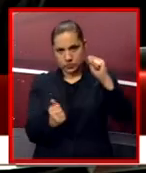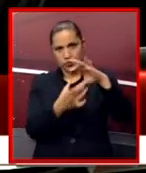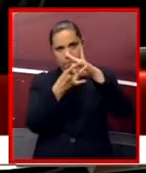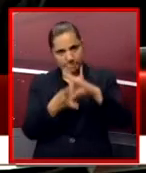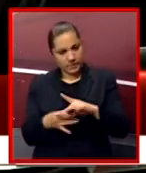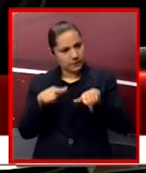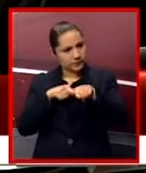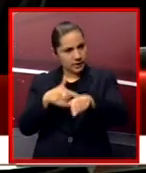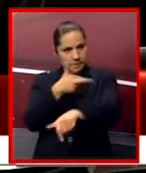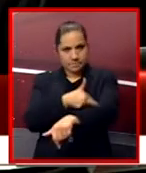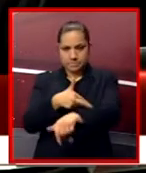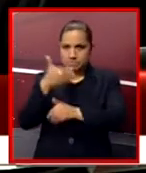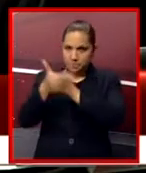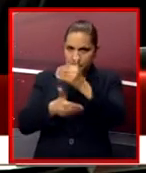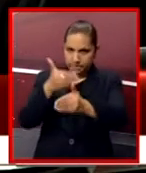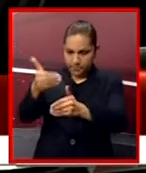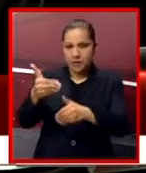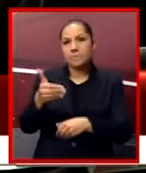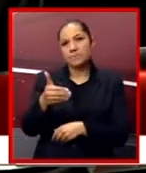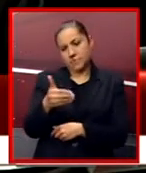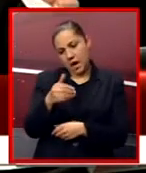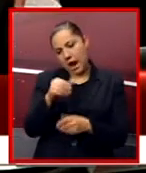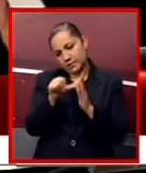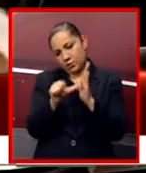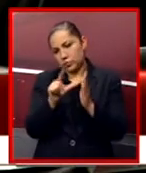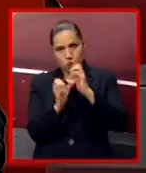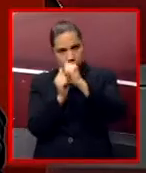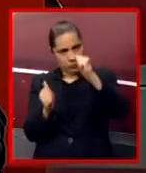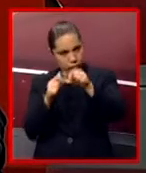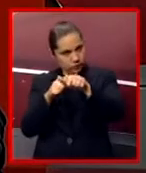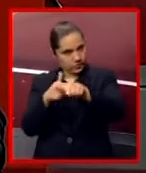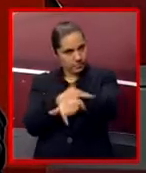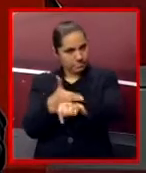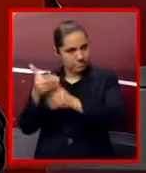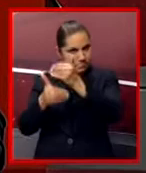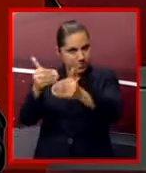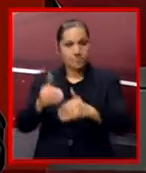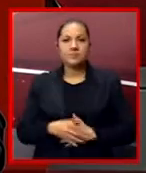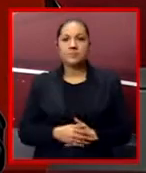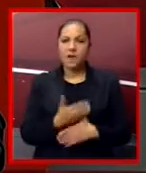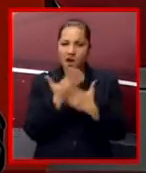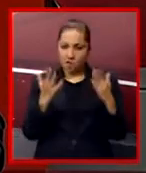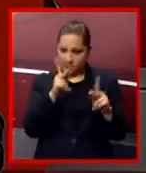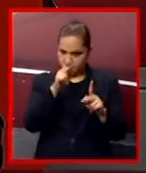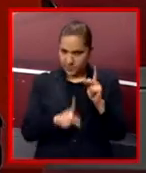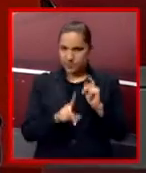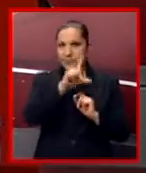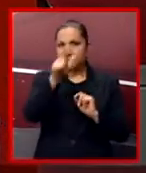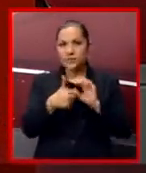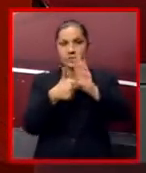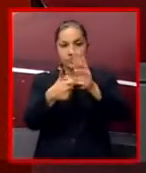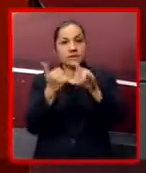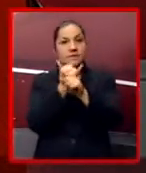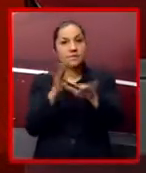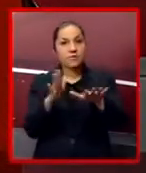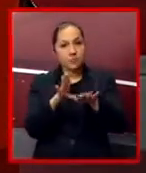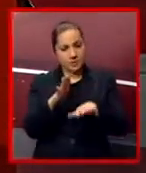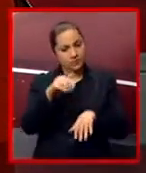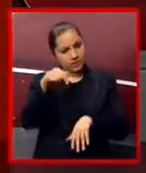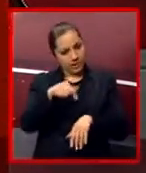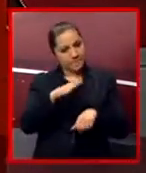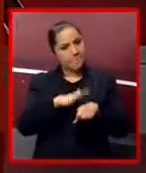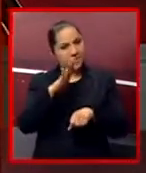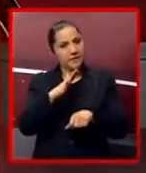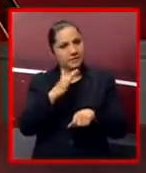artículo 72 constitucional. Tenemos que hacer una pausa, pero regresamos con más información aquí en Noticias